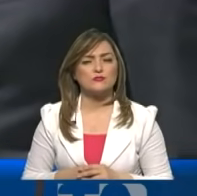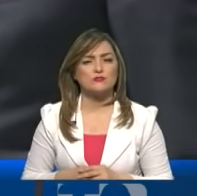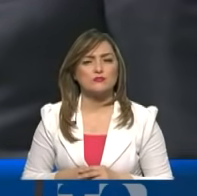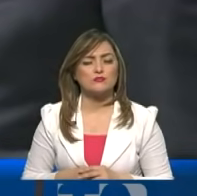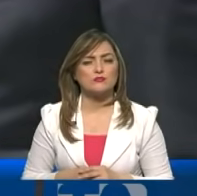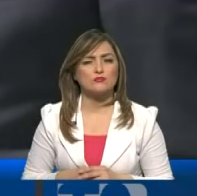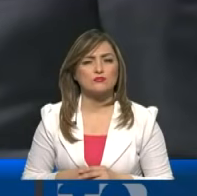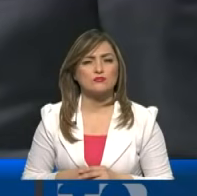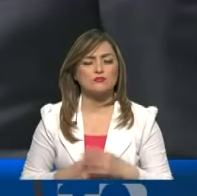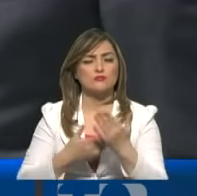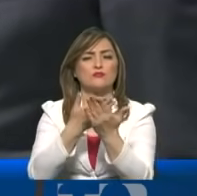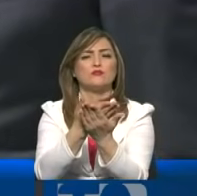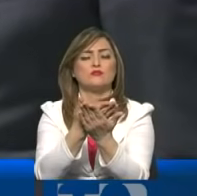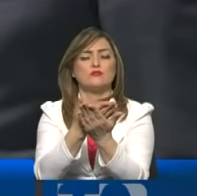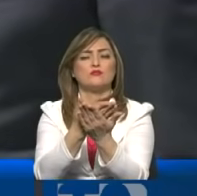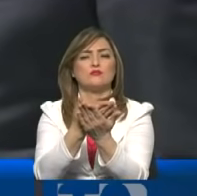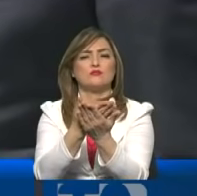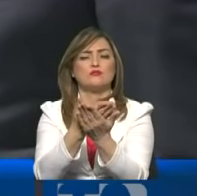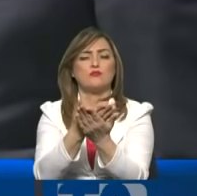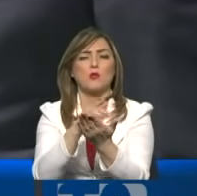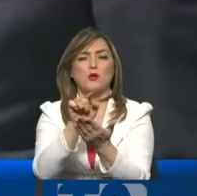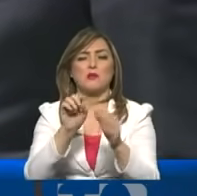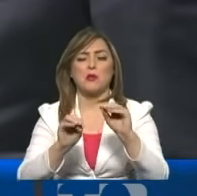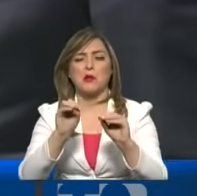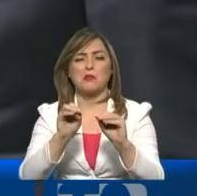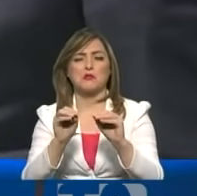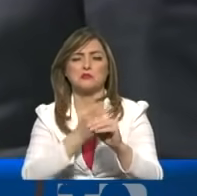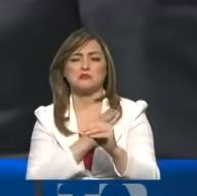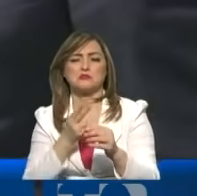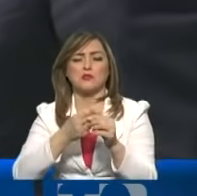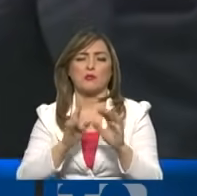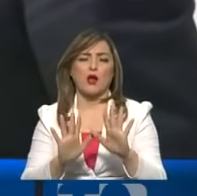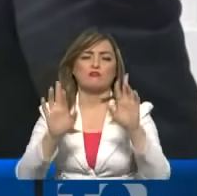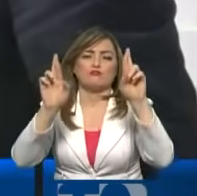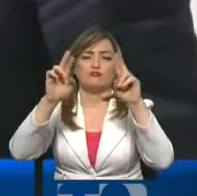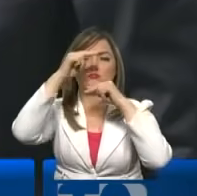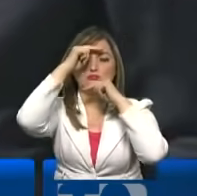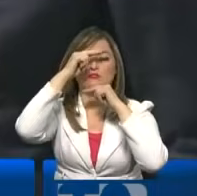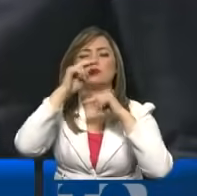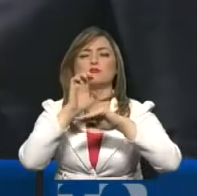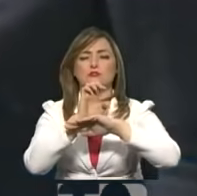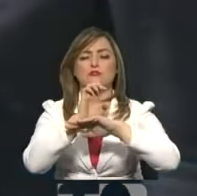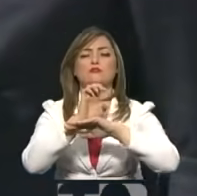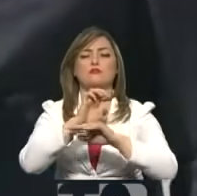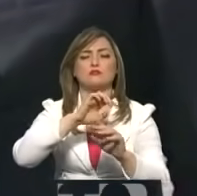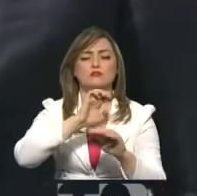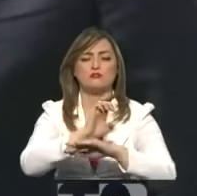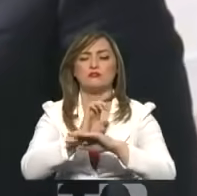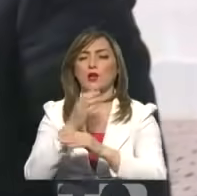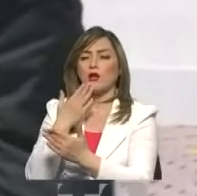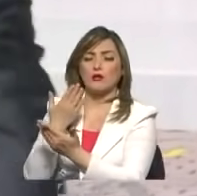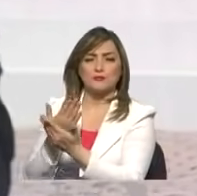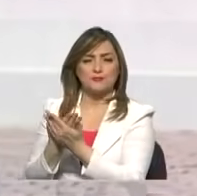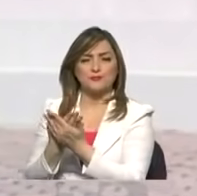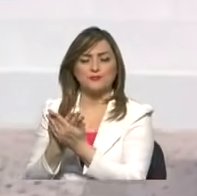quien presentará la propuesta pertinente, y esperamos tener buenas noticias para el Ecuador. Pues bien, queremos agradecer a la ministra de